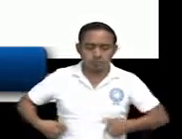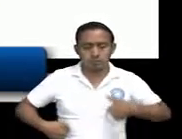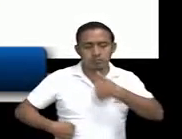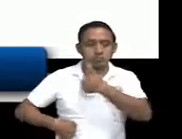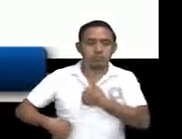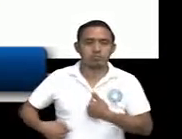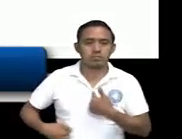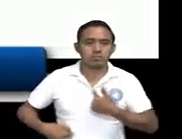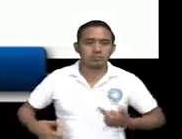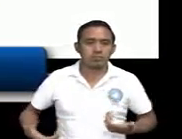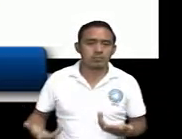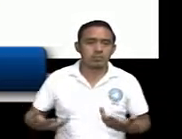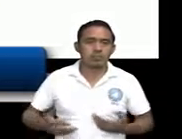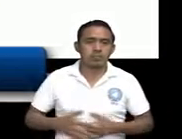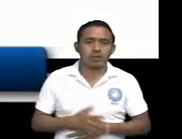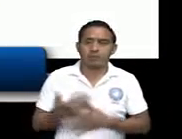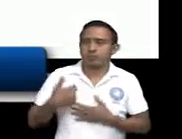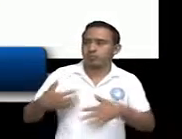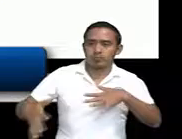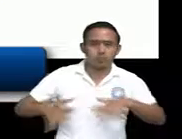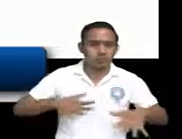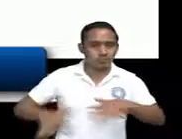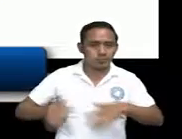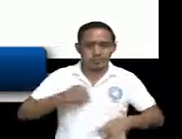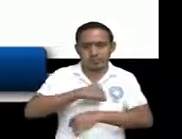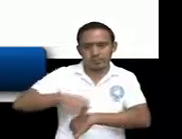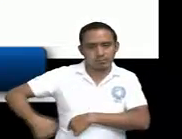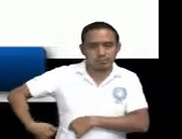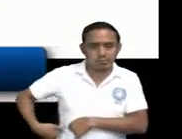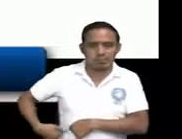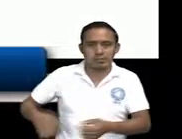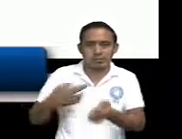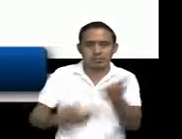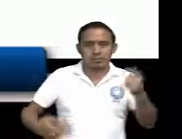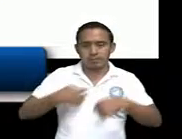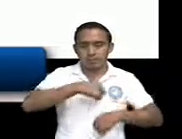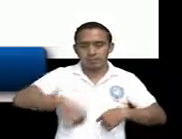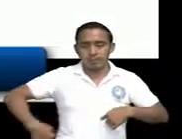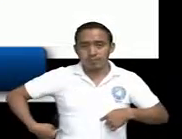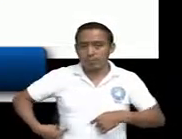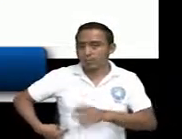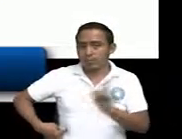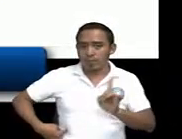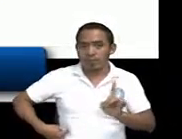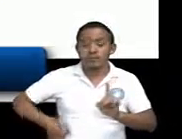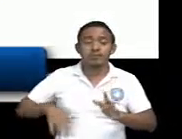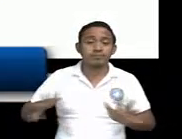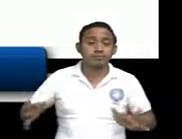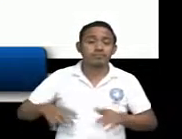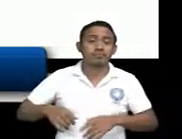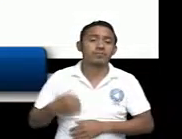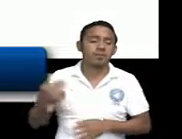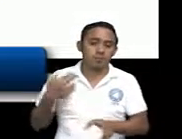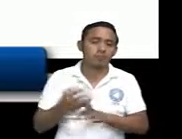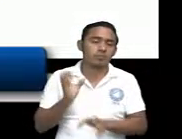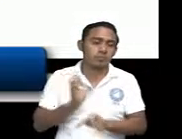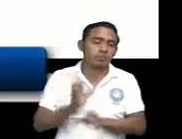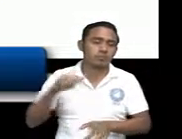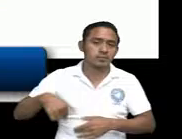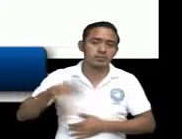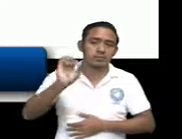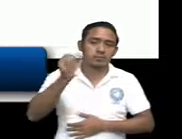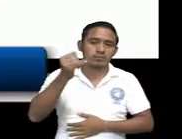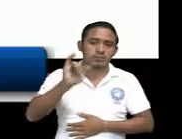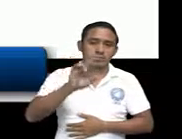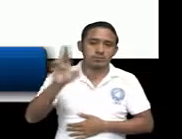entonces la vena no puede pasar a través del hígado el flujo sanguíneo, por eso se desvía. La cirrosis es la principal causa, y de las causas de cirrosis,